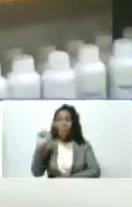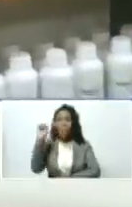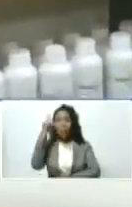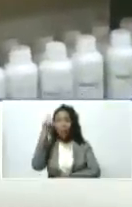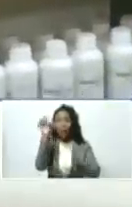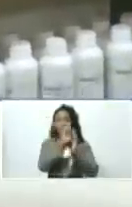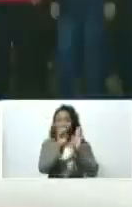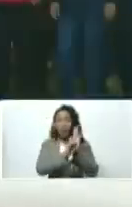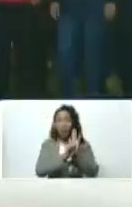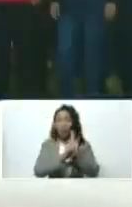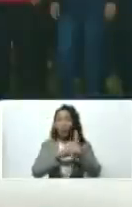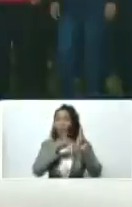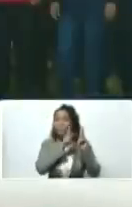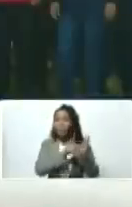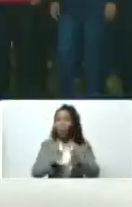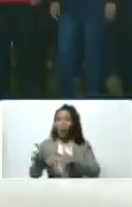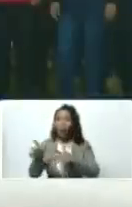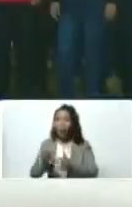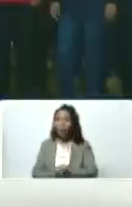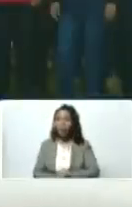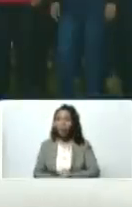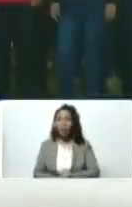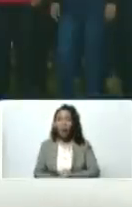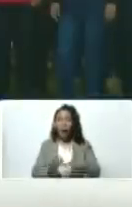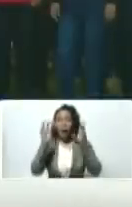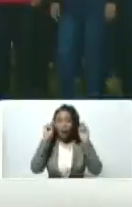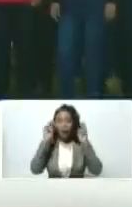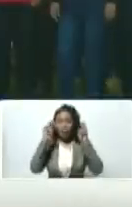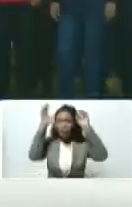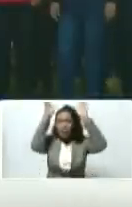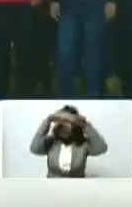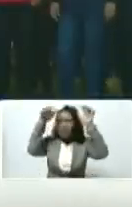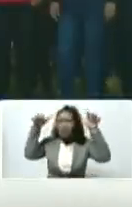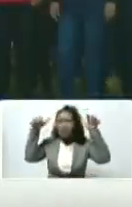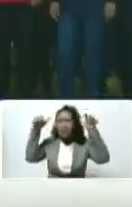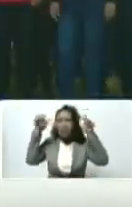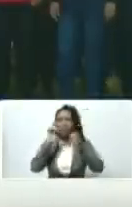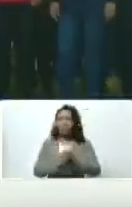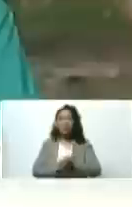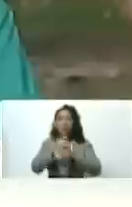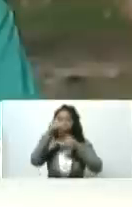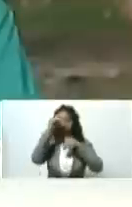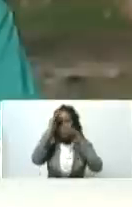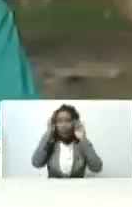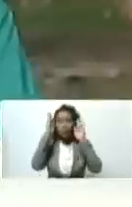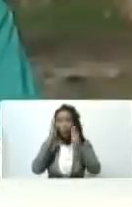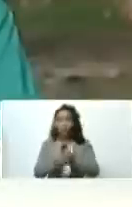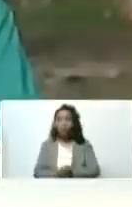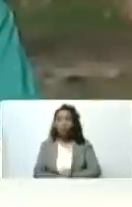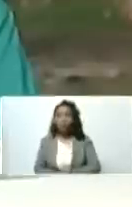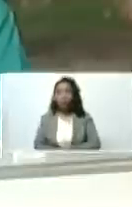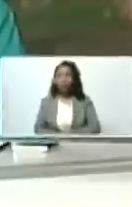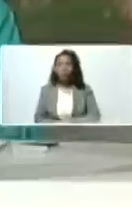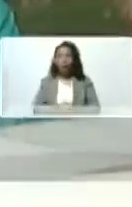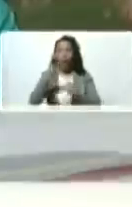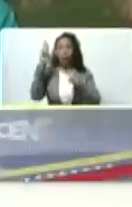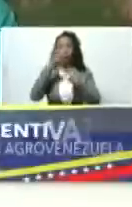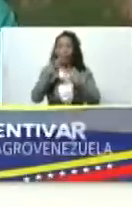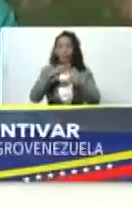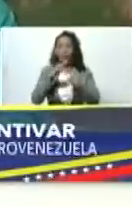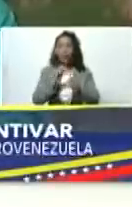etapa del programa en el tema del chaparrón del palo de agua y atendiendo el Táchira